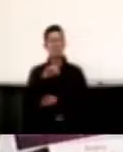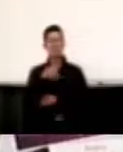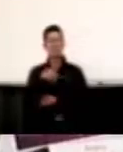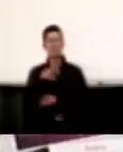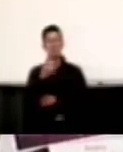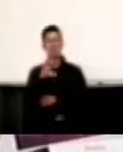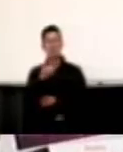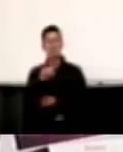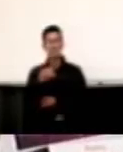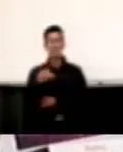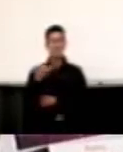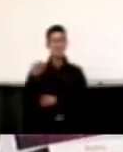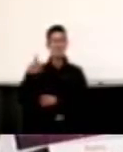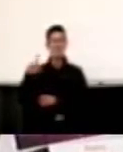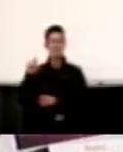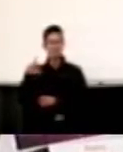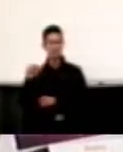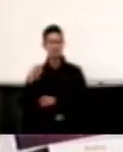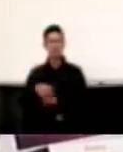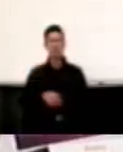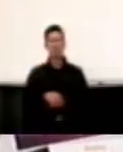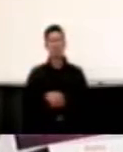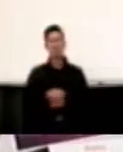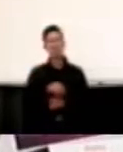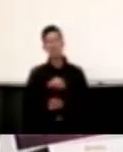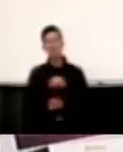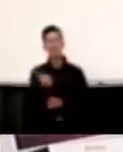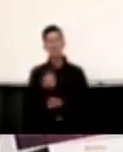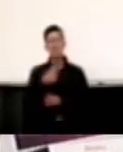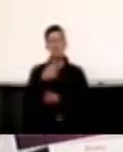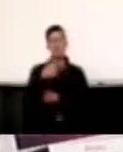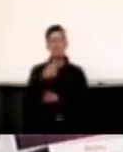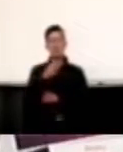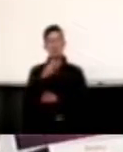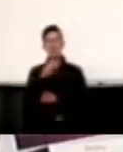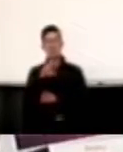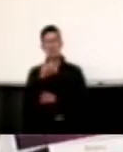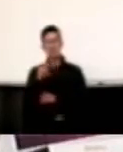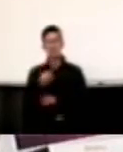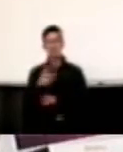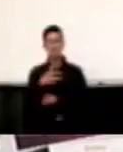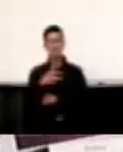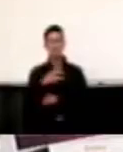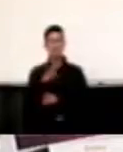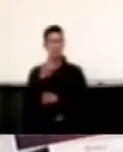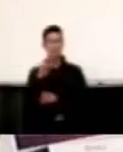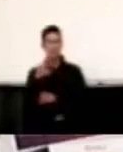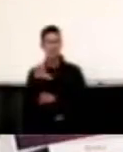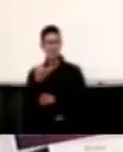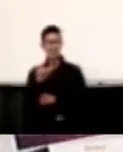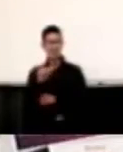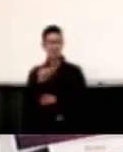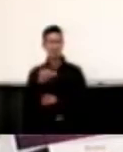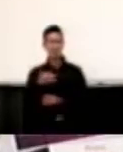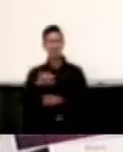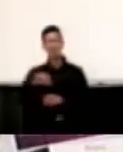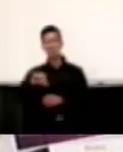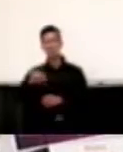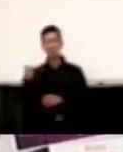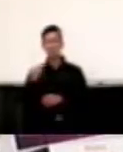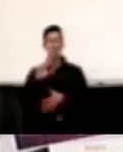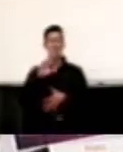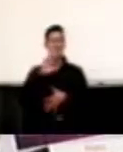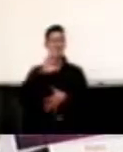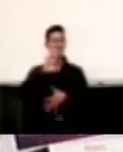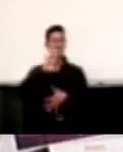Evo Morales en Bolivia, o los nuevos presidentes que ahora están surgiendo en Centroamérica, o el caso del López Obradorismo